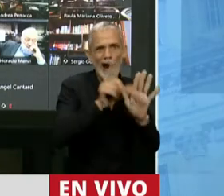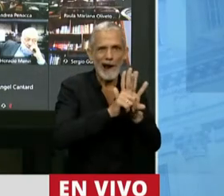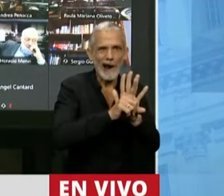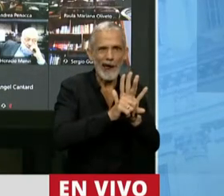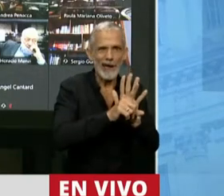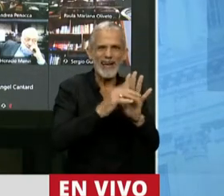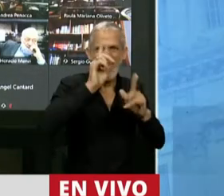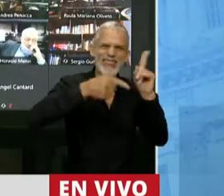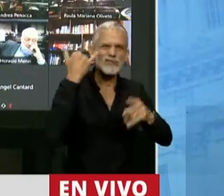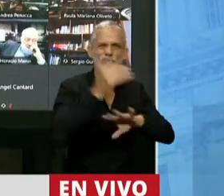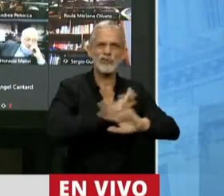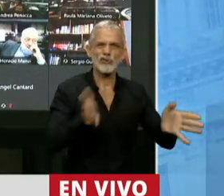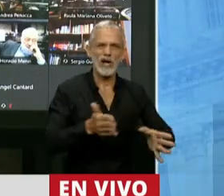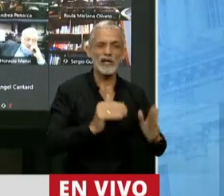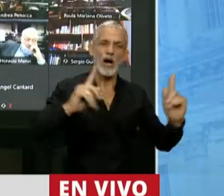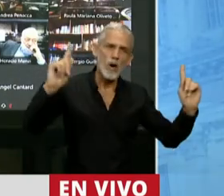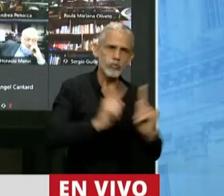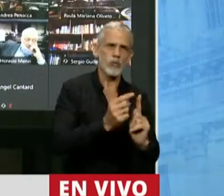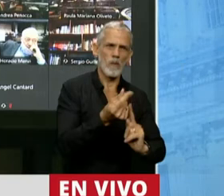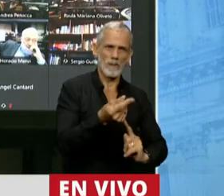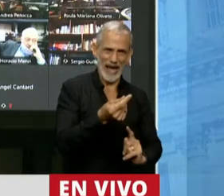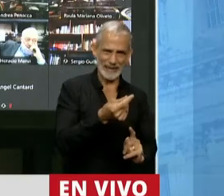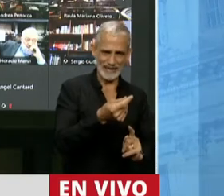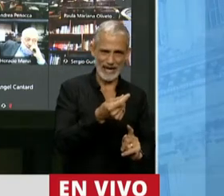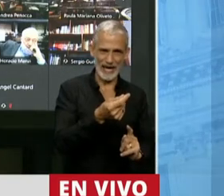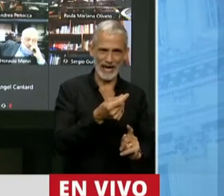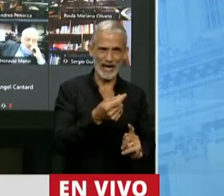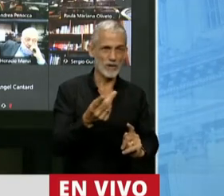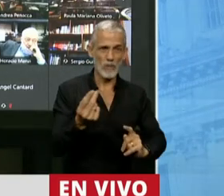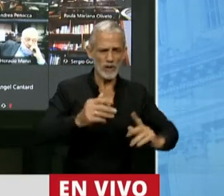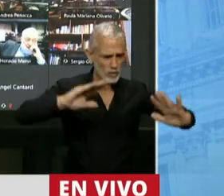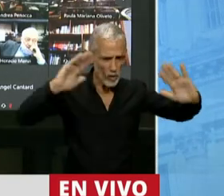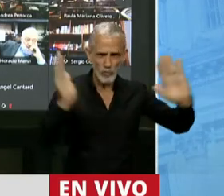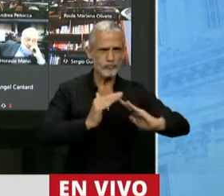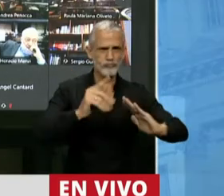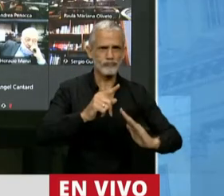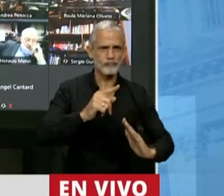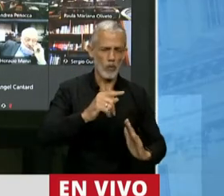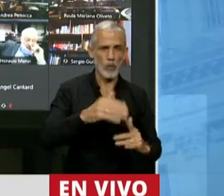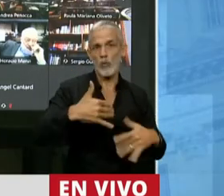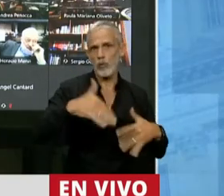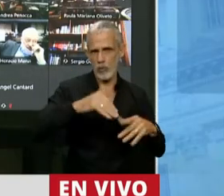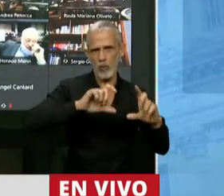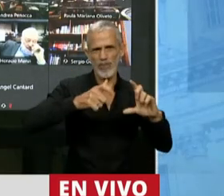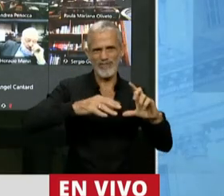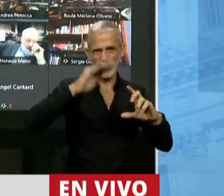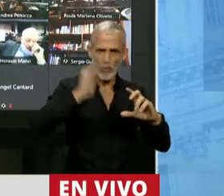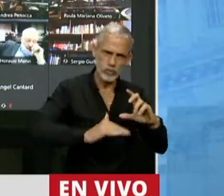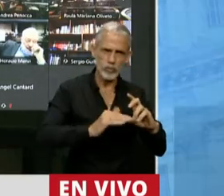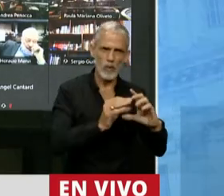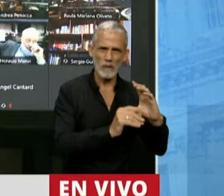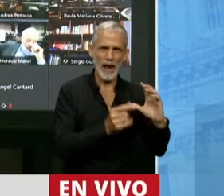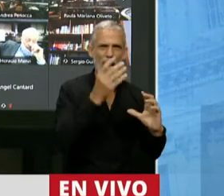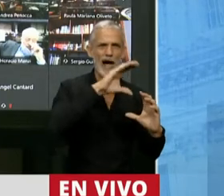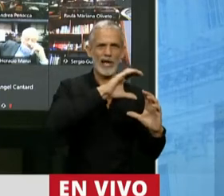y se toma la decisión de reducir dramática, drásticamente, en un número muy importante, la coparticipación de la